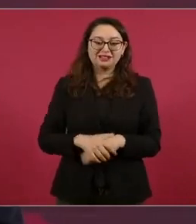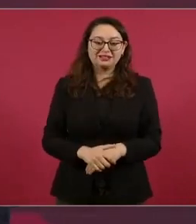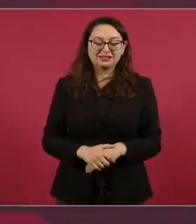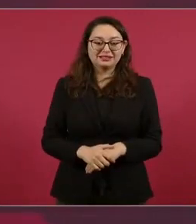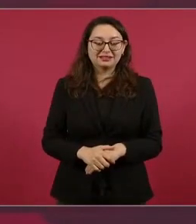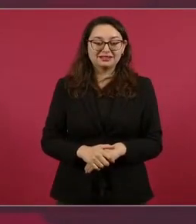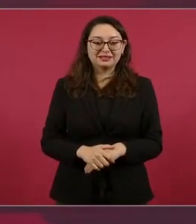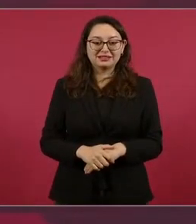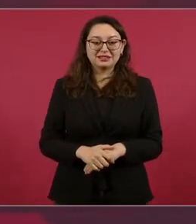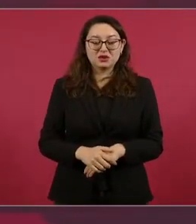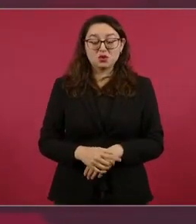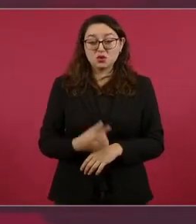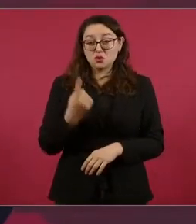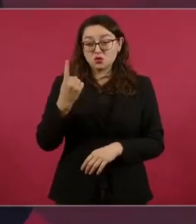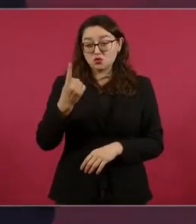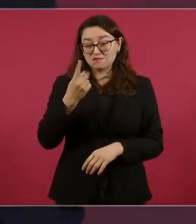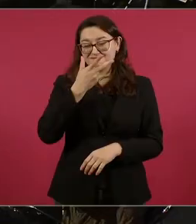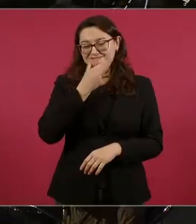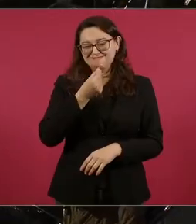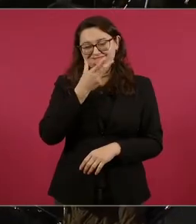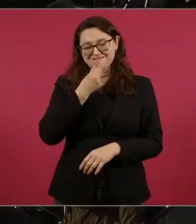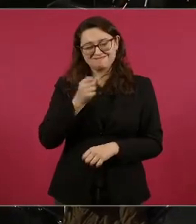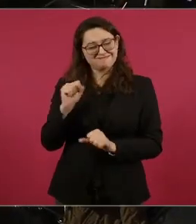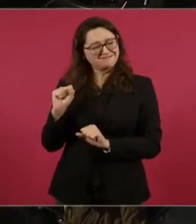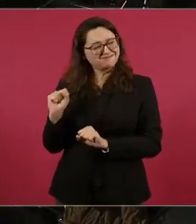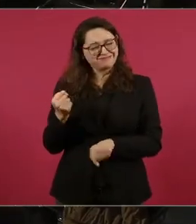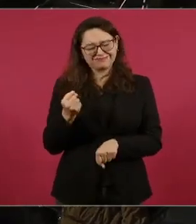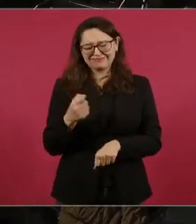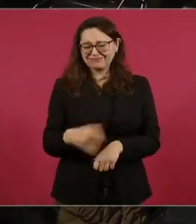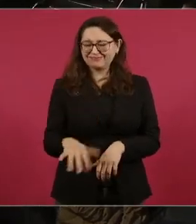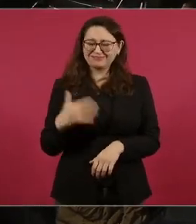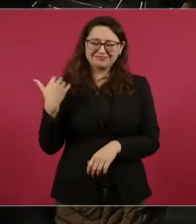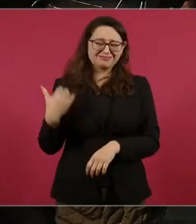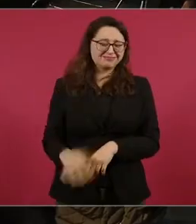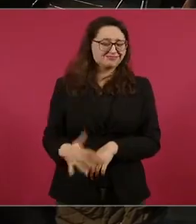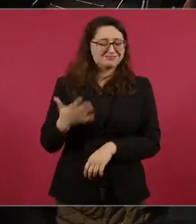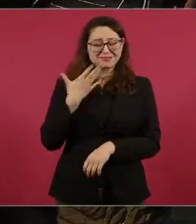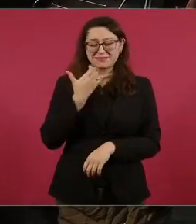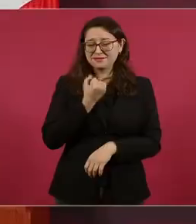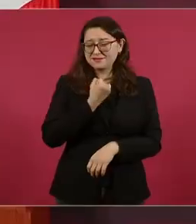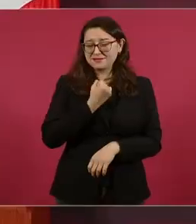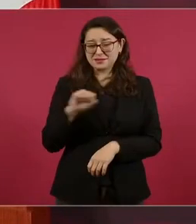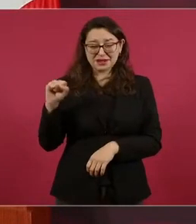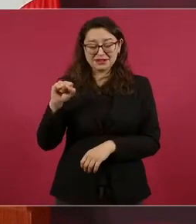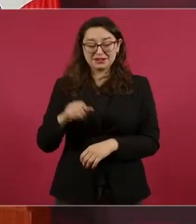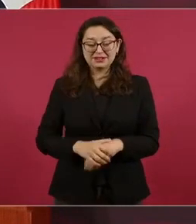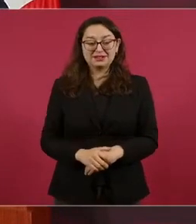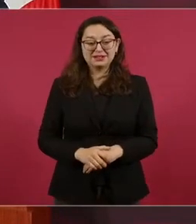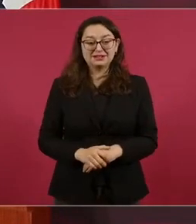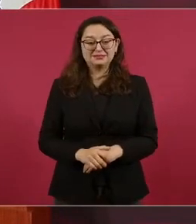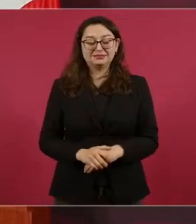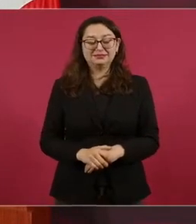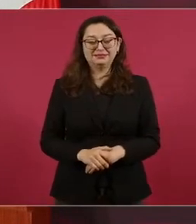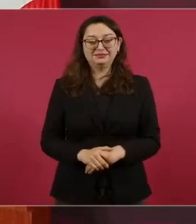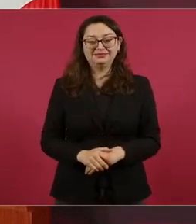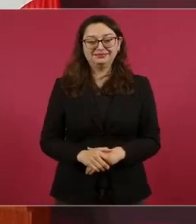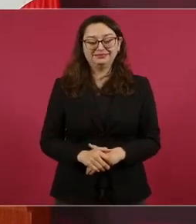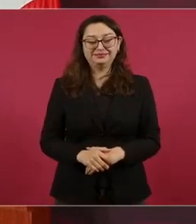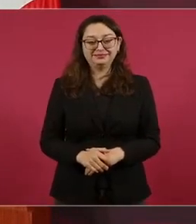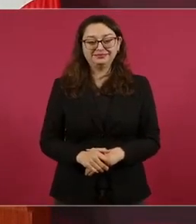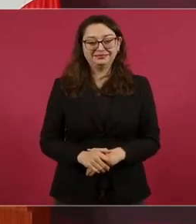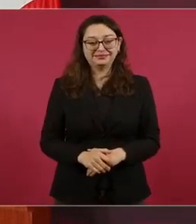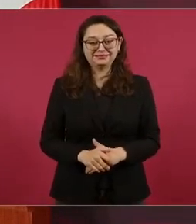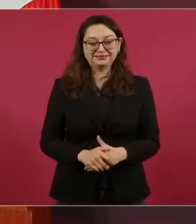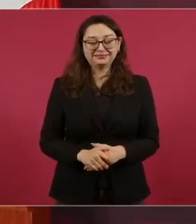que es un como se dice en el bisbol saben ustedes